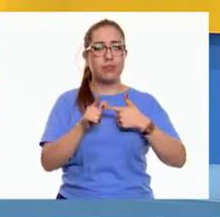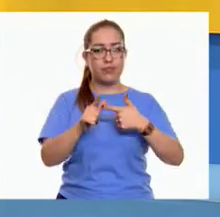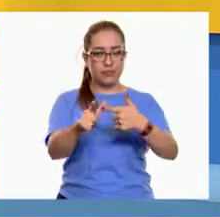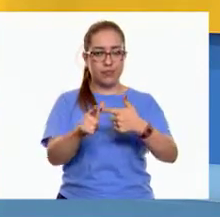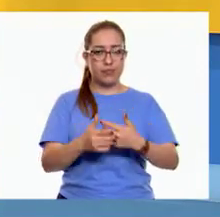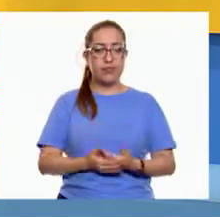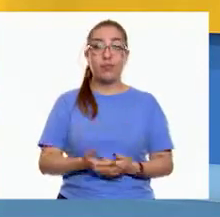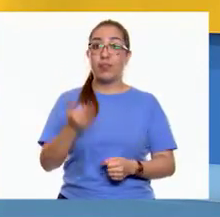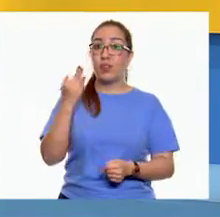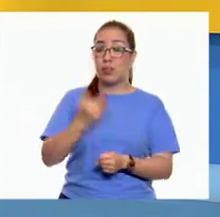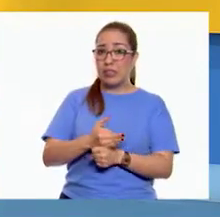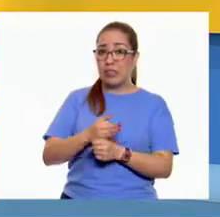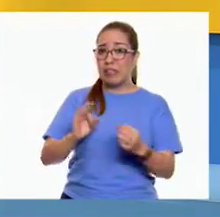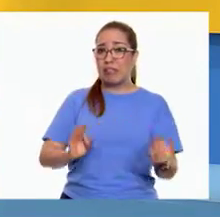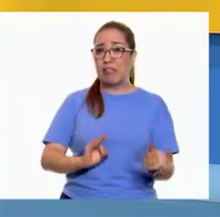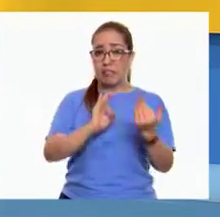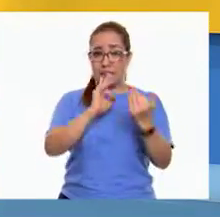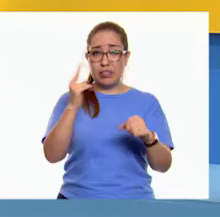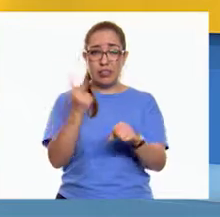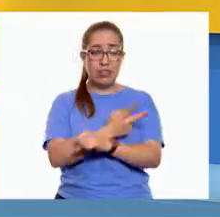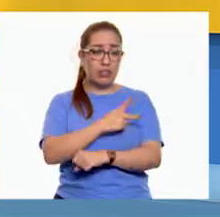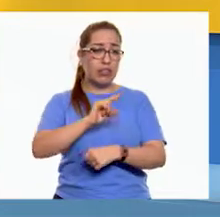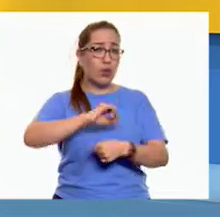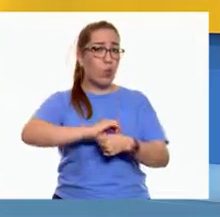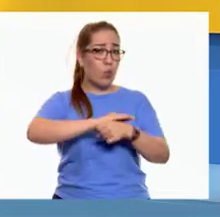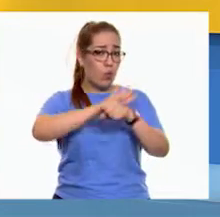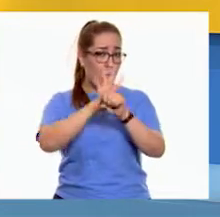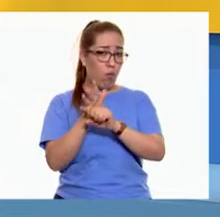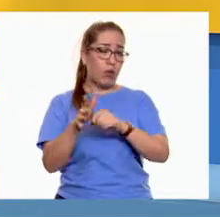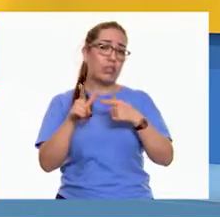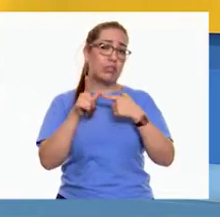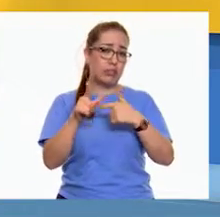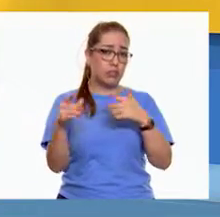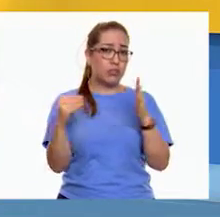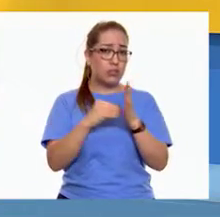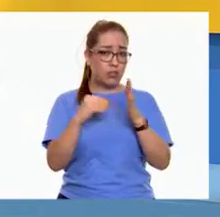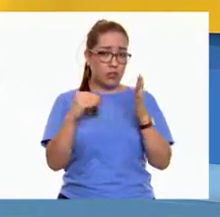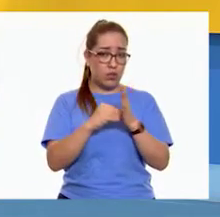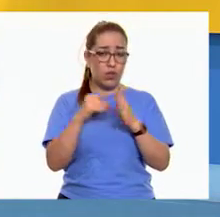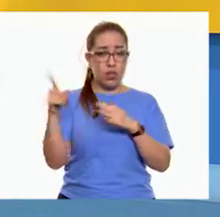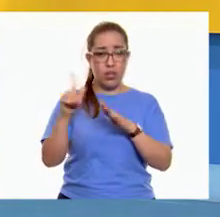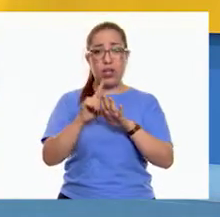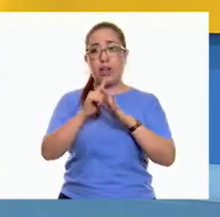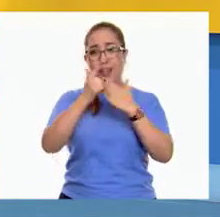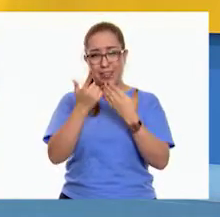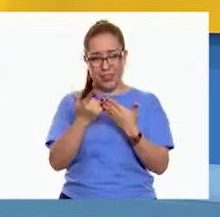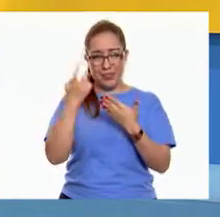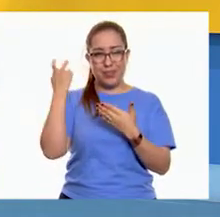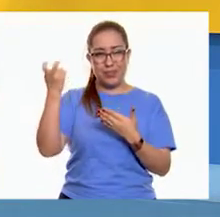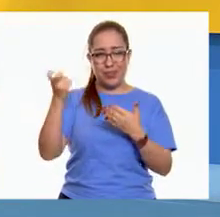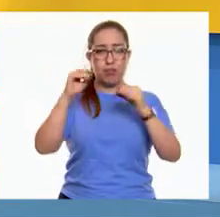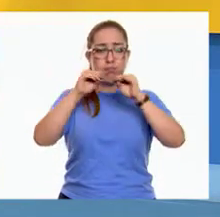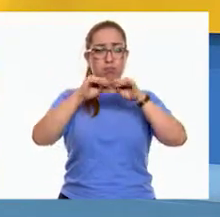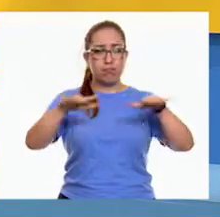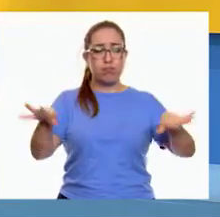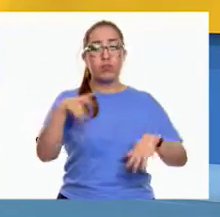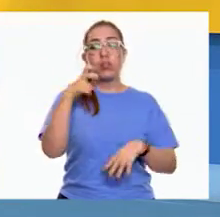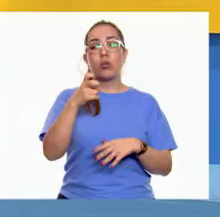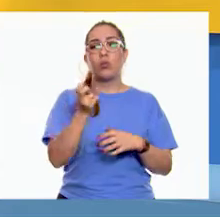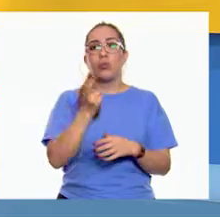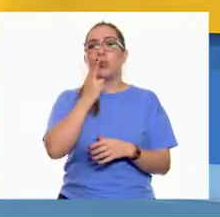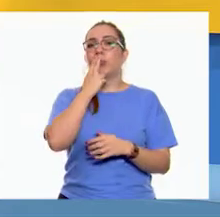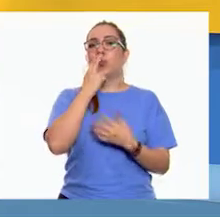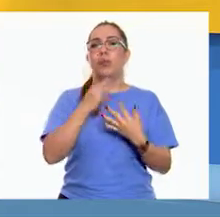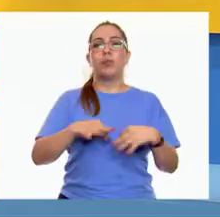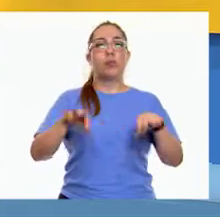ante una emergencia sanitaria tan compleja como la que seguimos viviendo, los libros de texto gratuito han sido fundamentales para